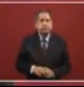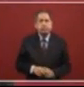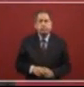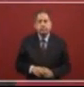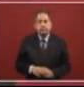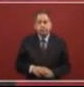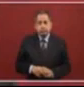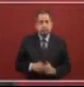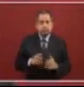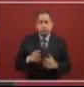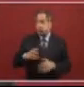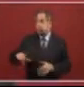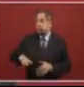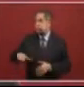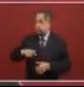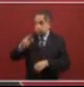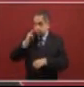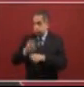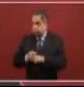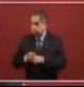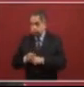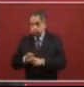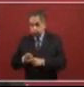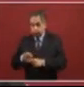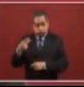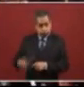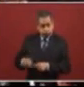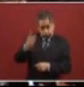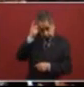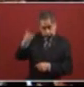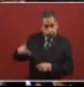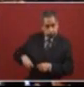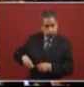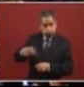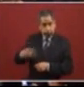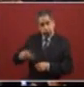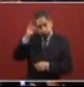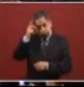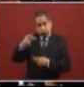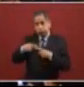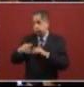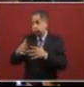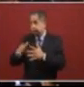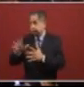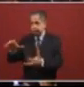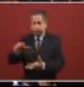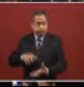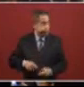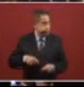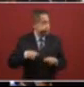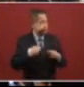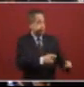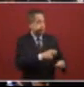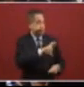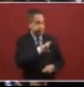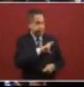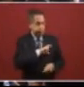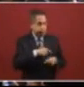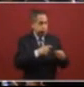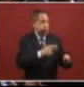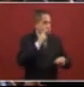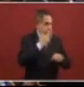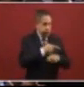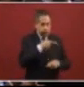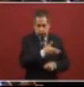Y se trasladaron bienes del pueblo y de la nación a particulares. Pero en todo esto,